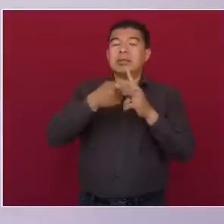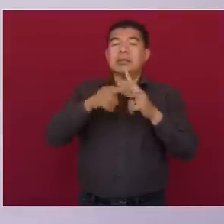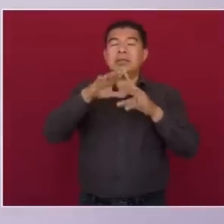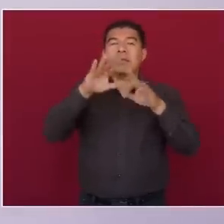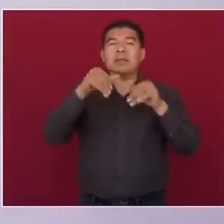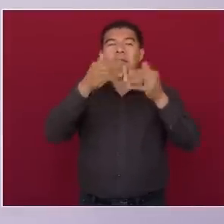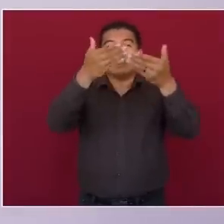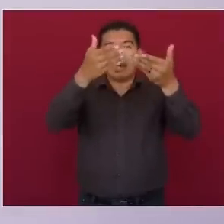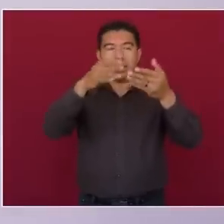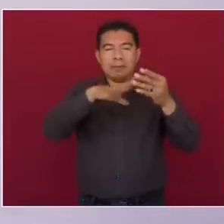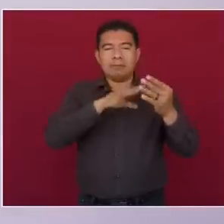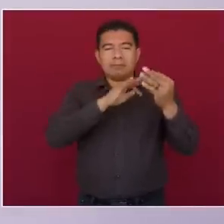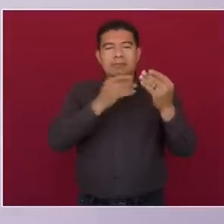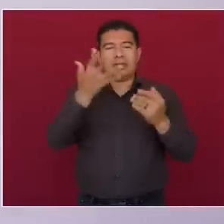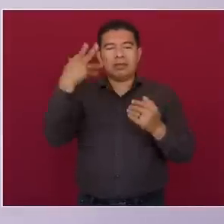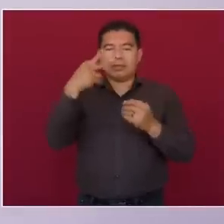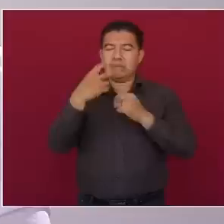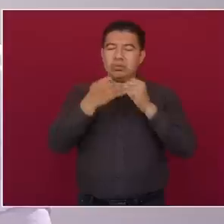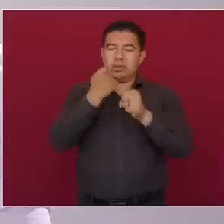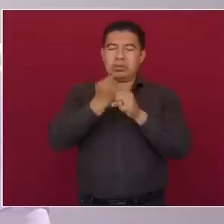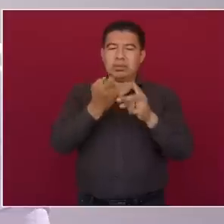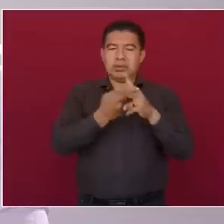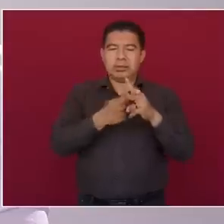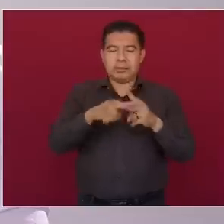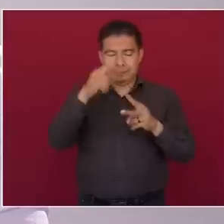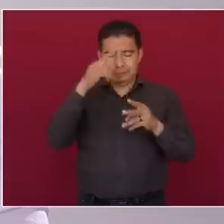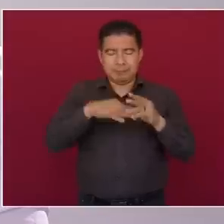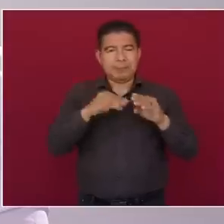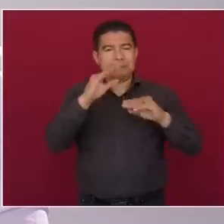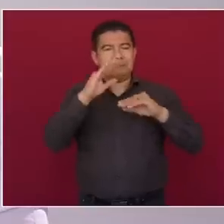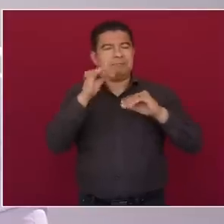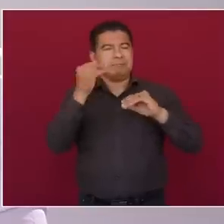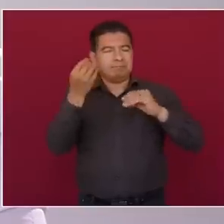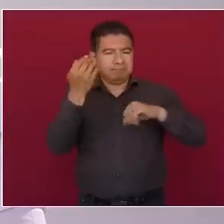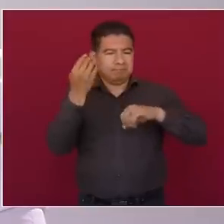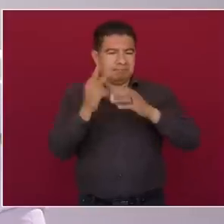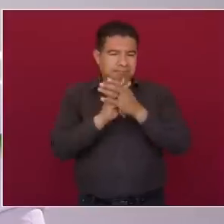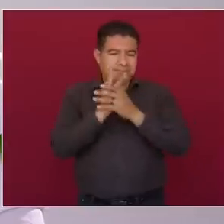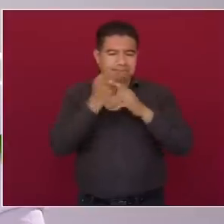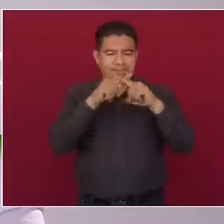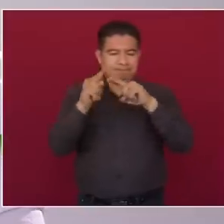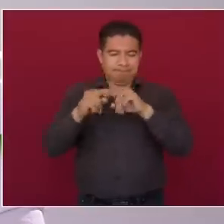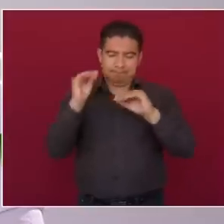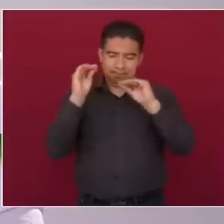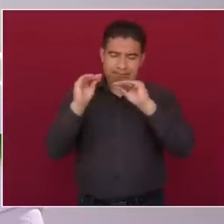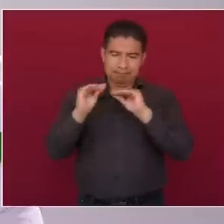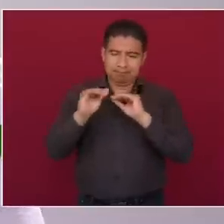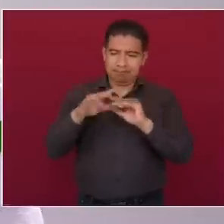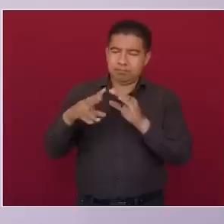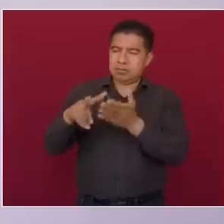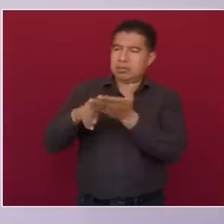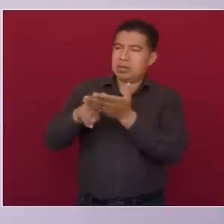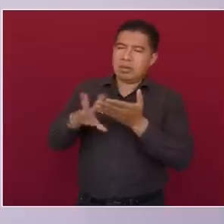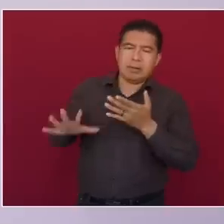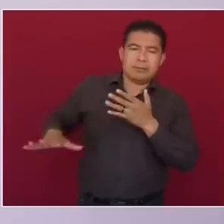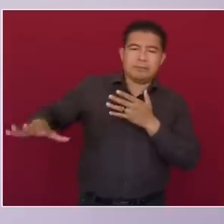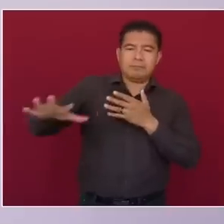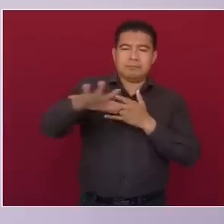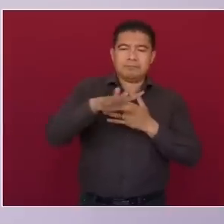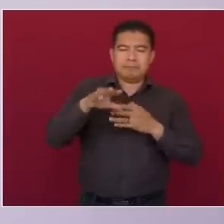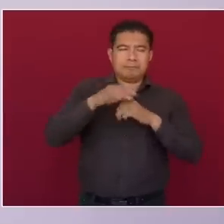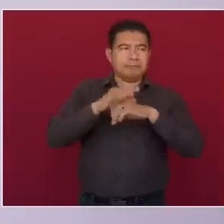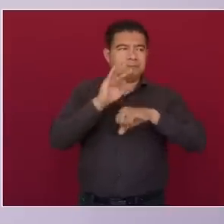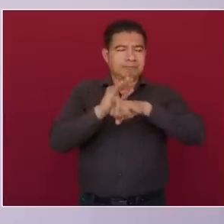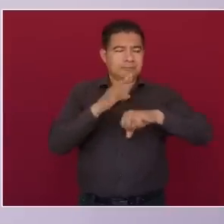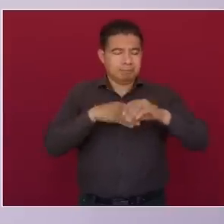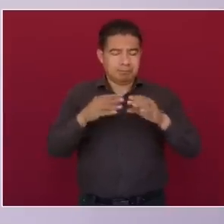el área exterior desde hace 2 años, con el propósito de abastecer gran parte del área verde a cargo de los